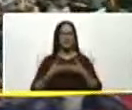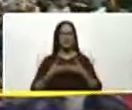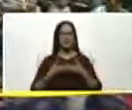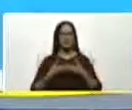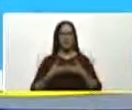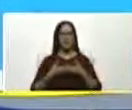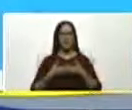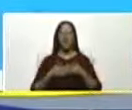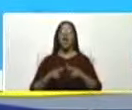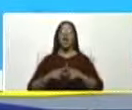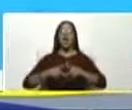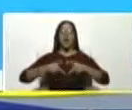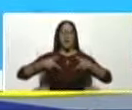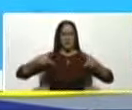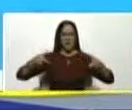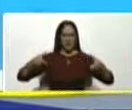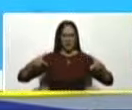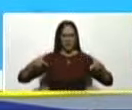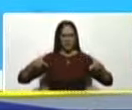Inflación.